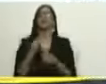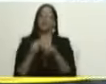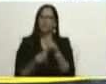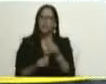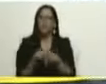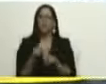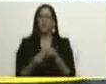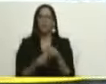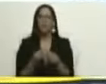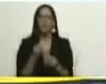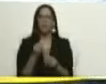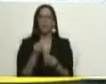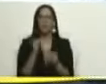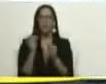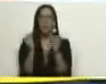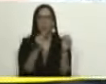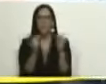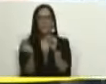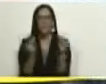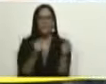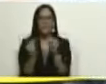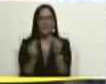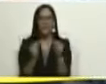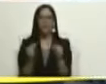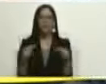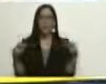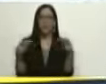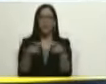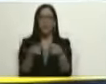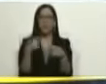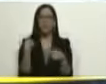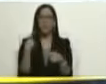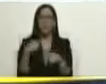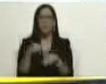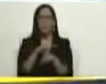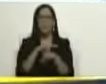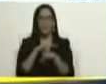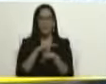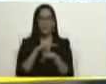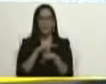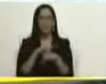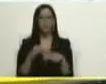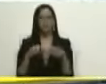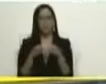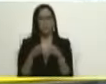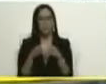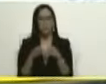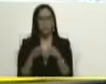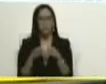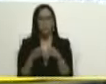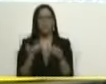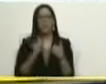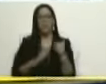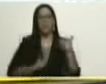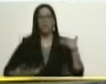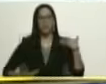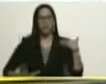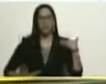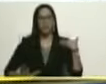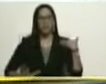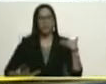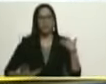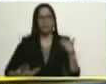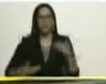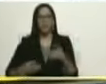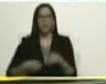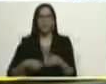conversando, tuvimos una reunión con un grupo de primeros ministros, con un grupo de presidentes, la